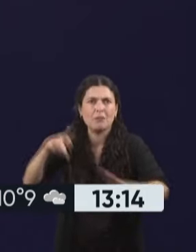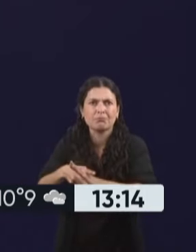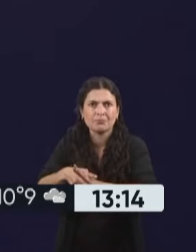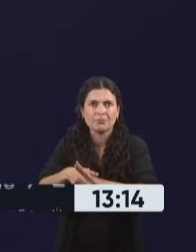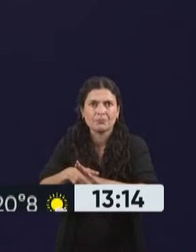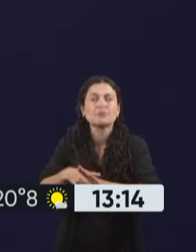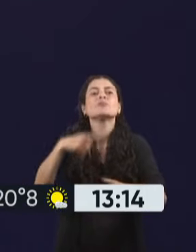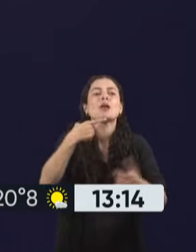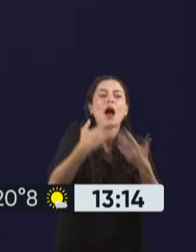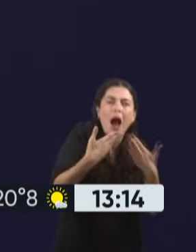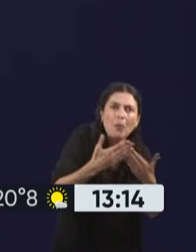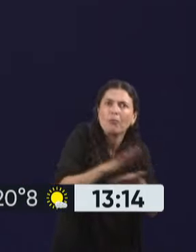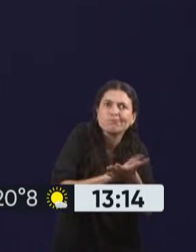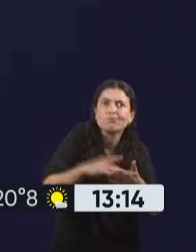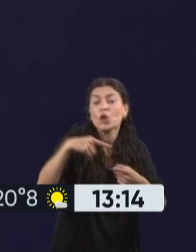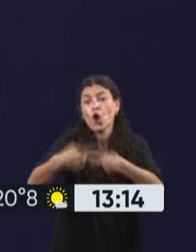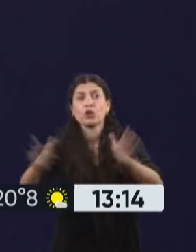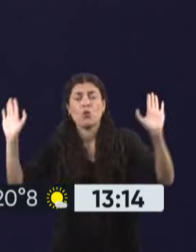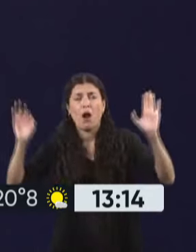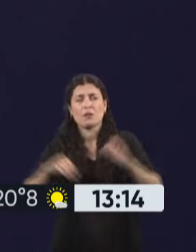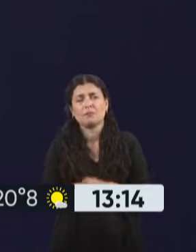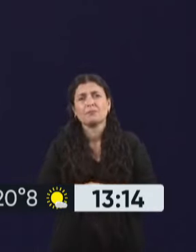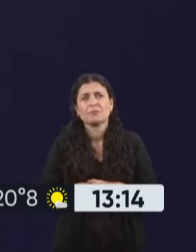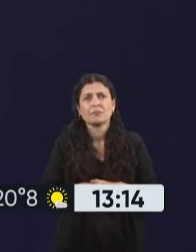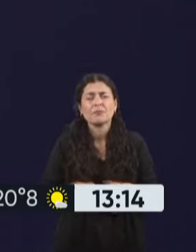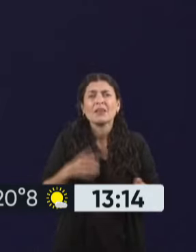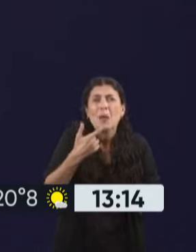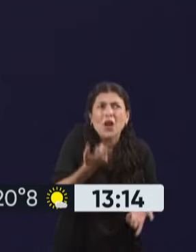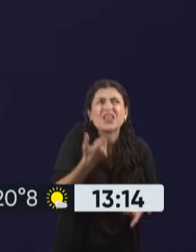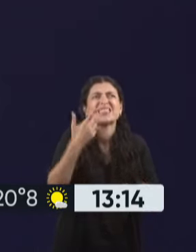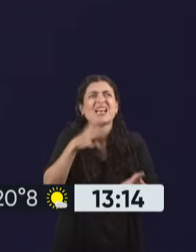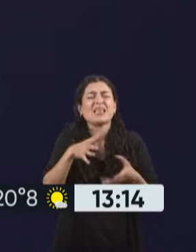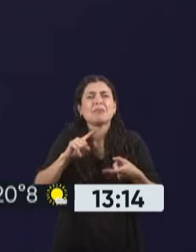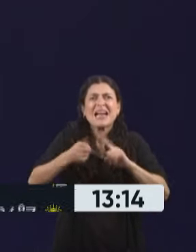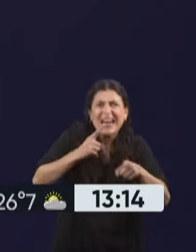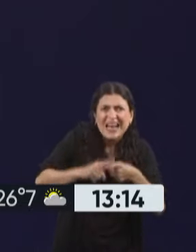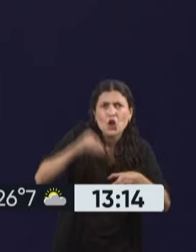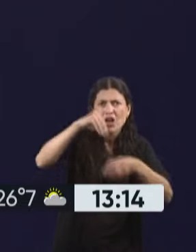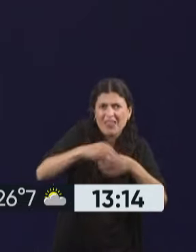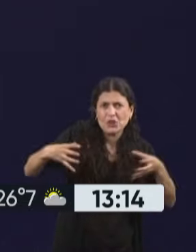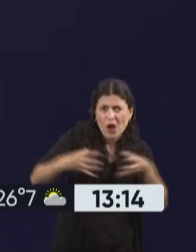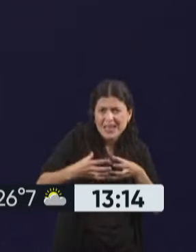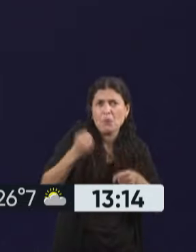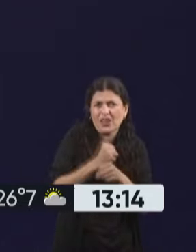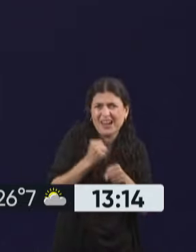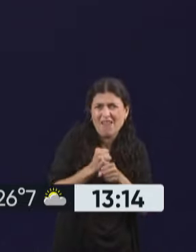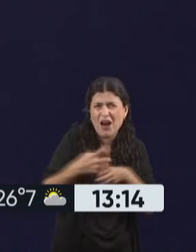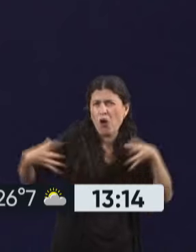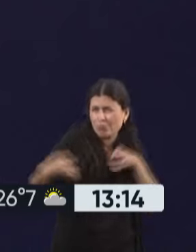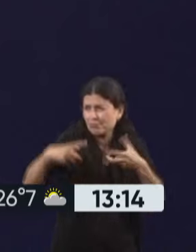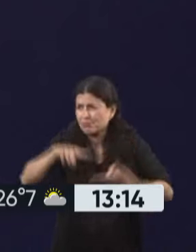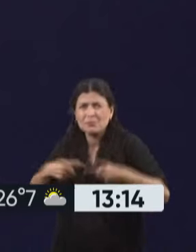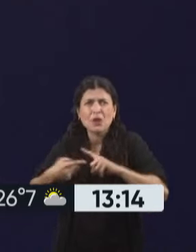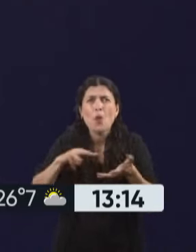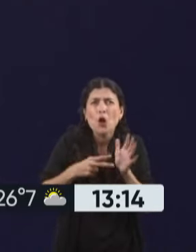y bueno, y ocurrió lo que pasó. Y no hay ningún vínculo roto, no hay ninguna interna y hay 200 veces que